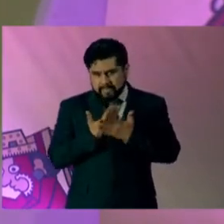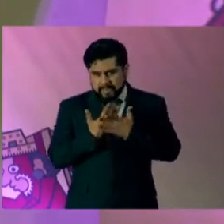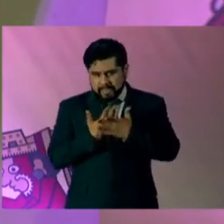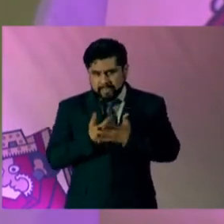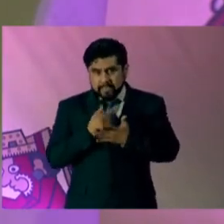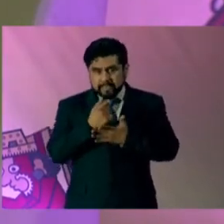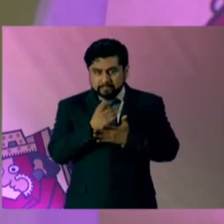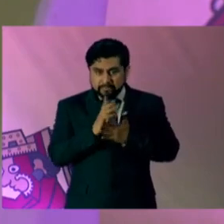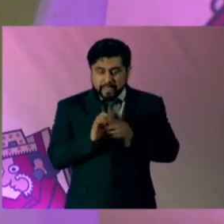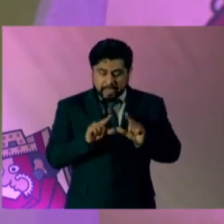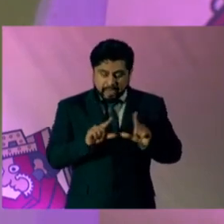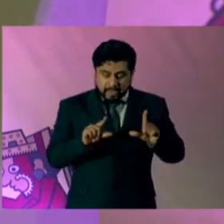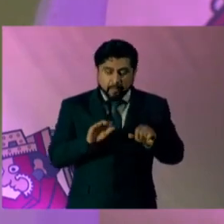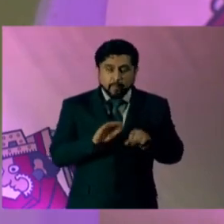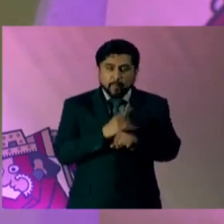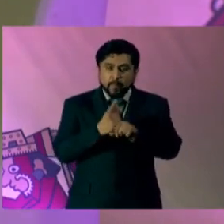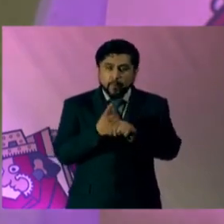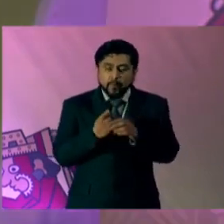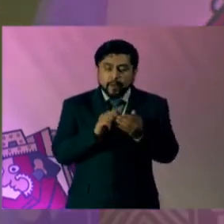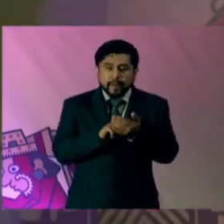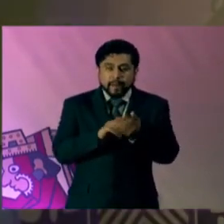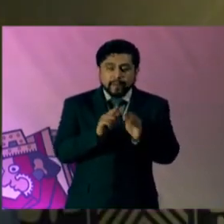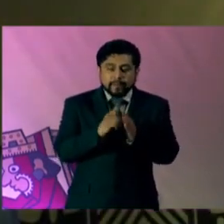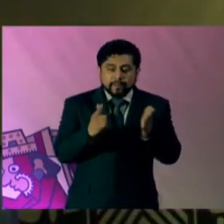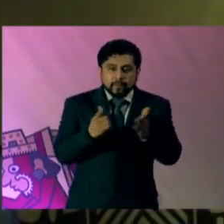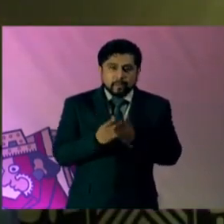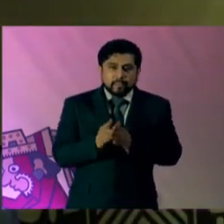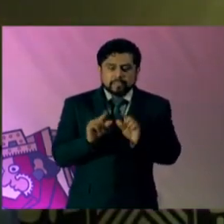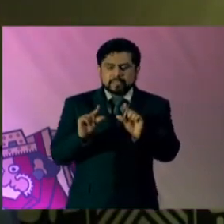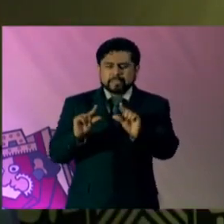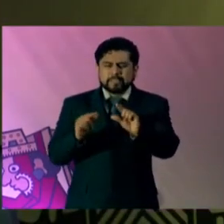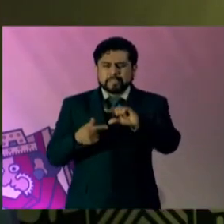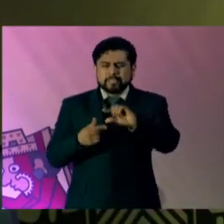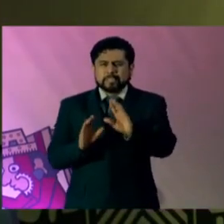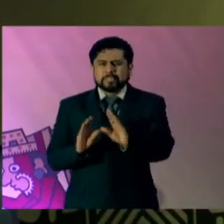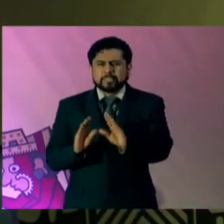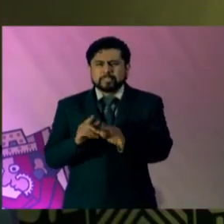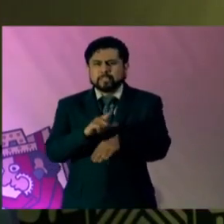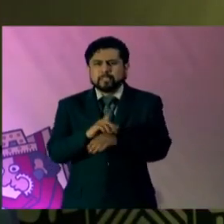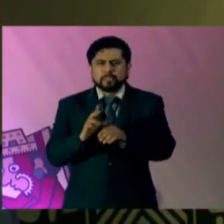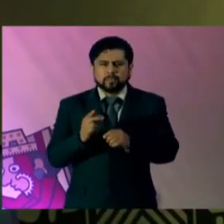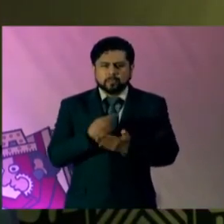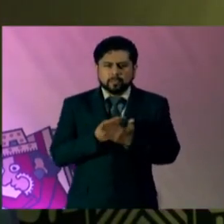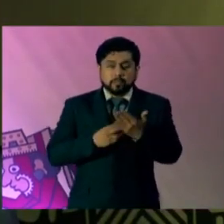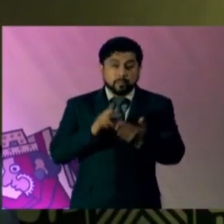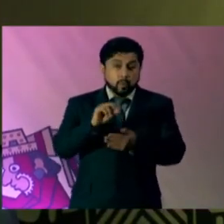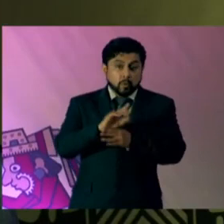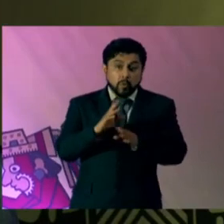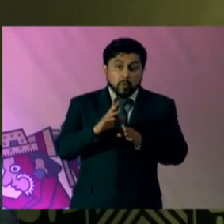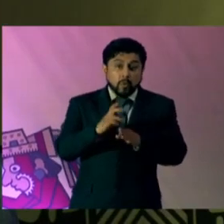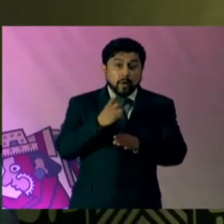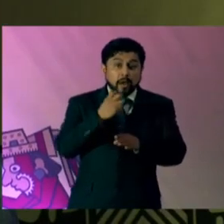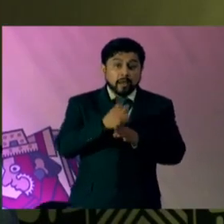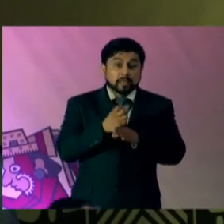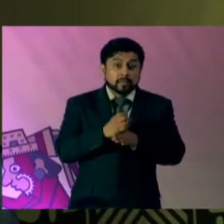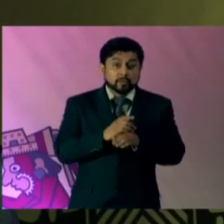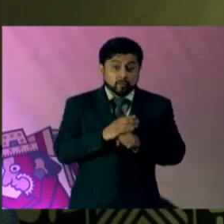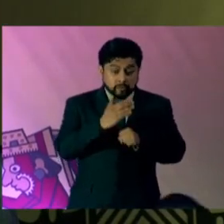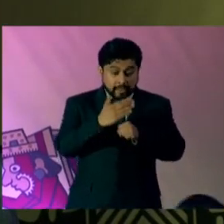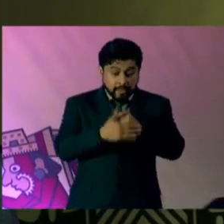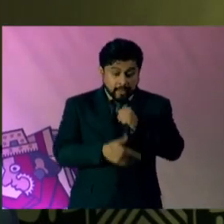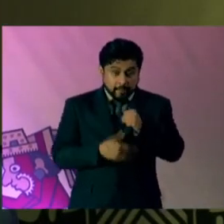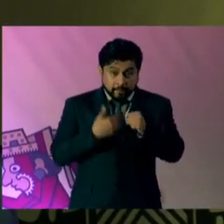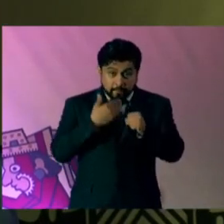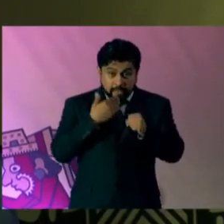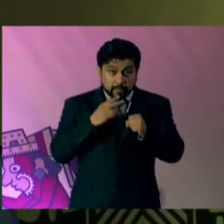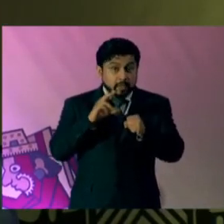sanar de áreas lo que pasa es que estos no son dibujos terminados el único dibujo terminado es el que esta doble